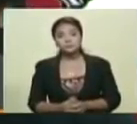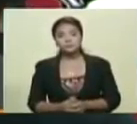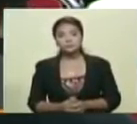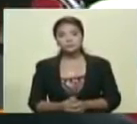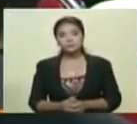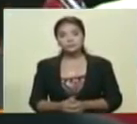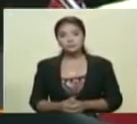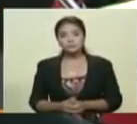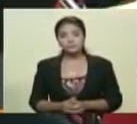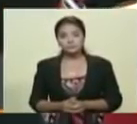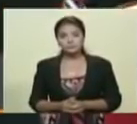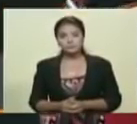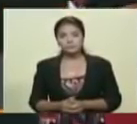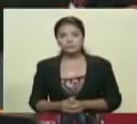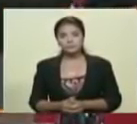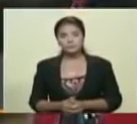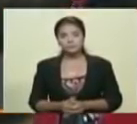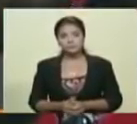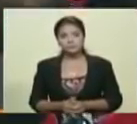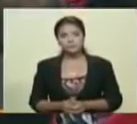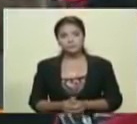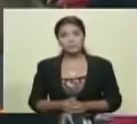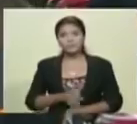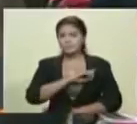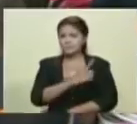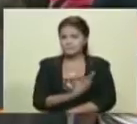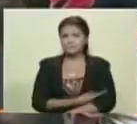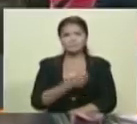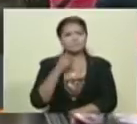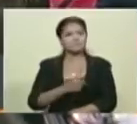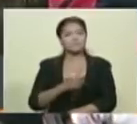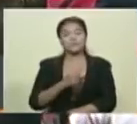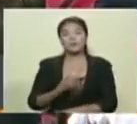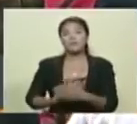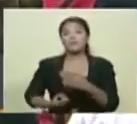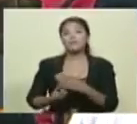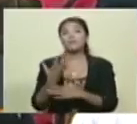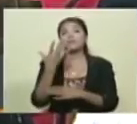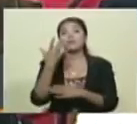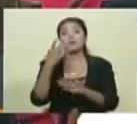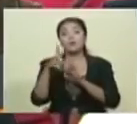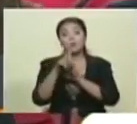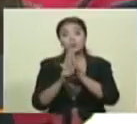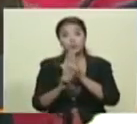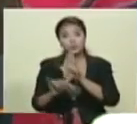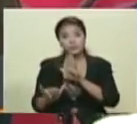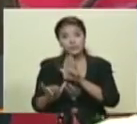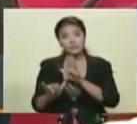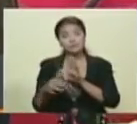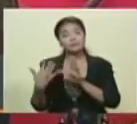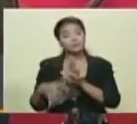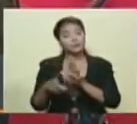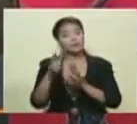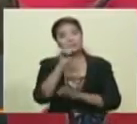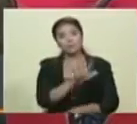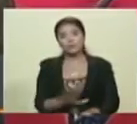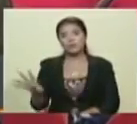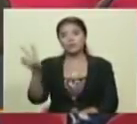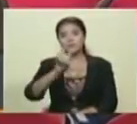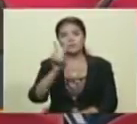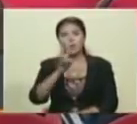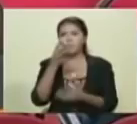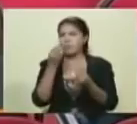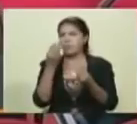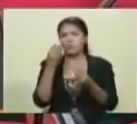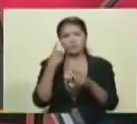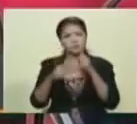emana de las fuerzas originarias fundacionales de una constituyente, sea tema nacional. Son muchas tareas